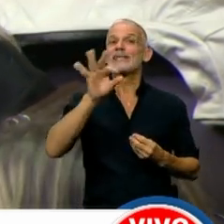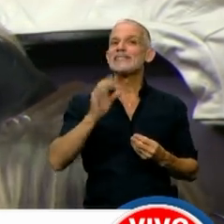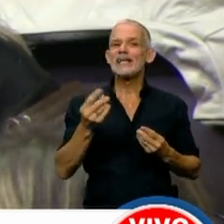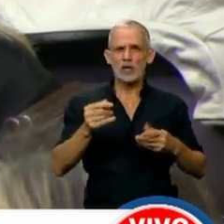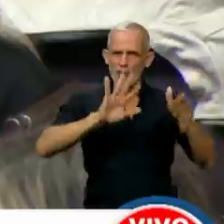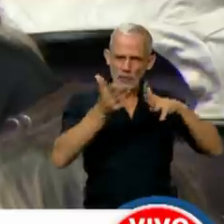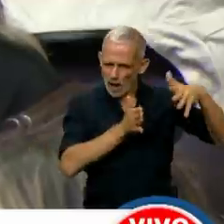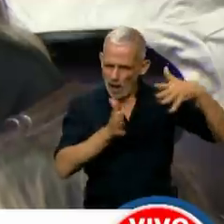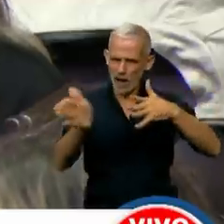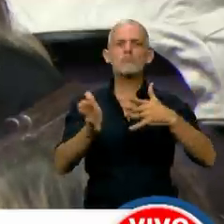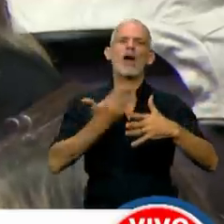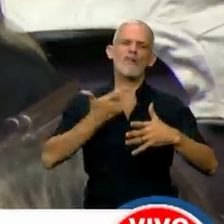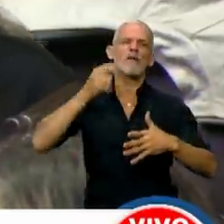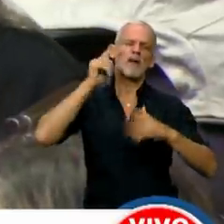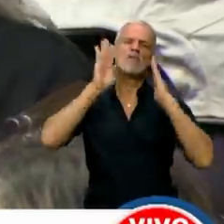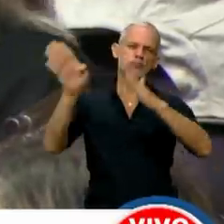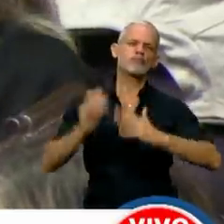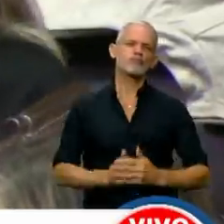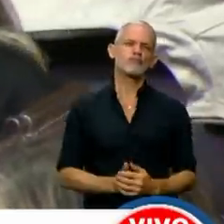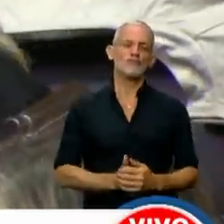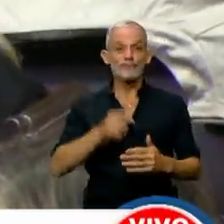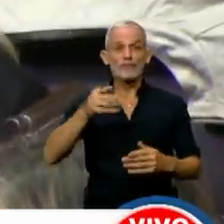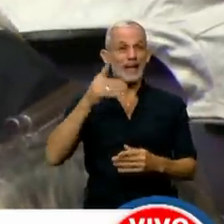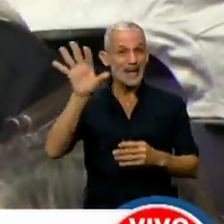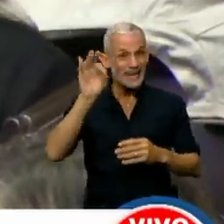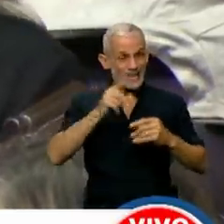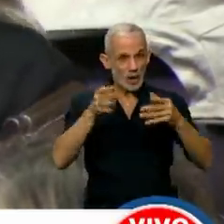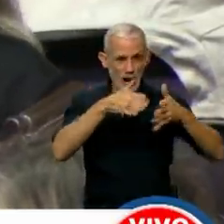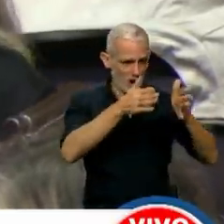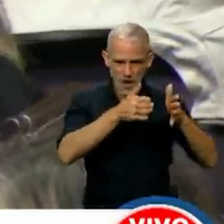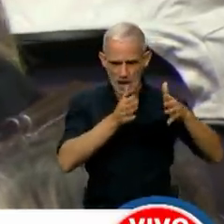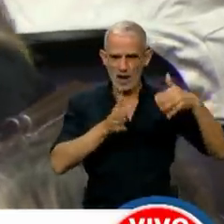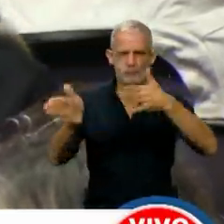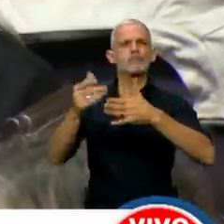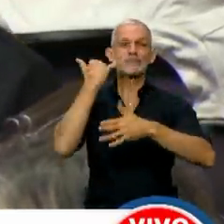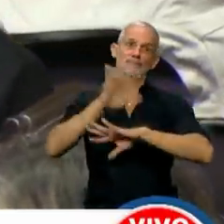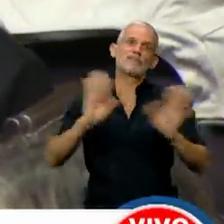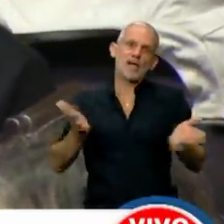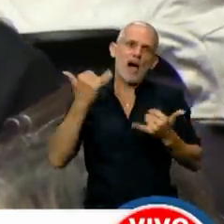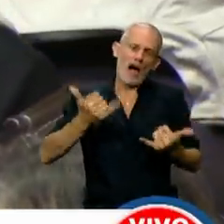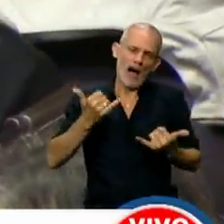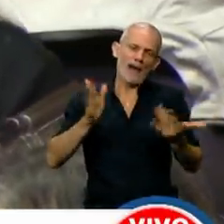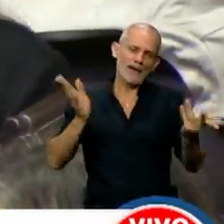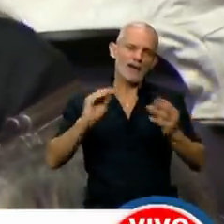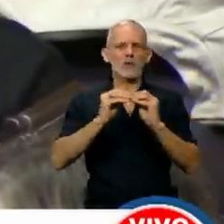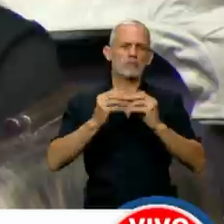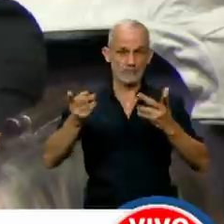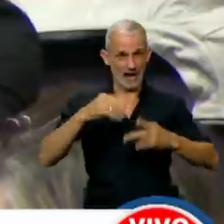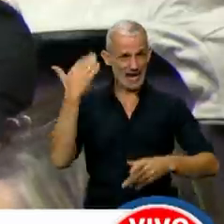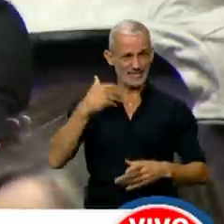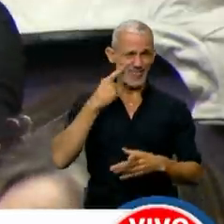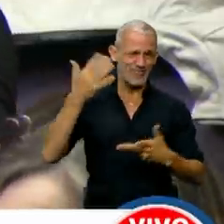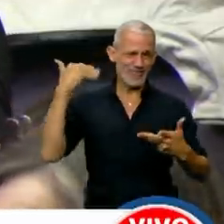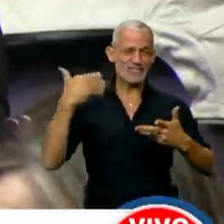el camino del fondo monetario y haber elegido ese camino ya tiene consecuencias miren hace unos días